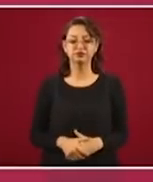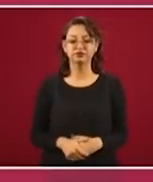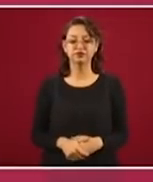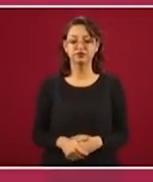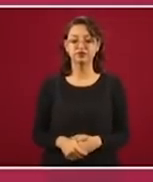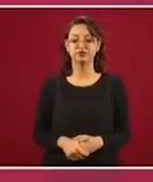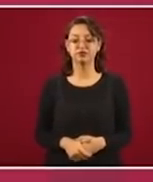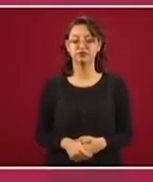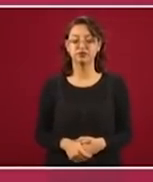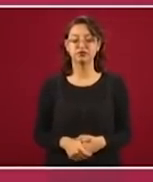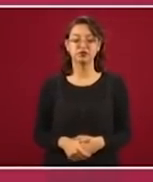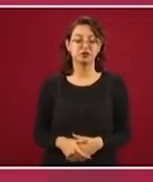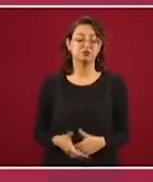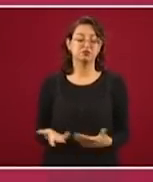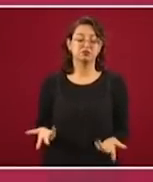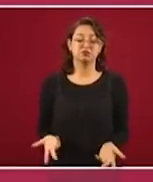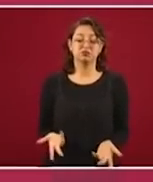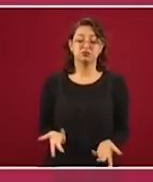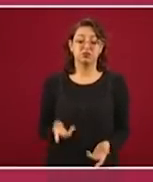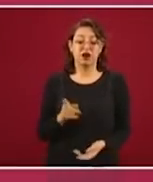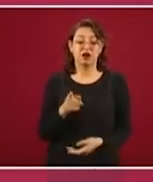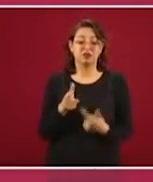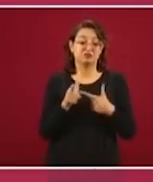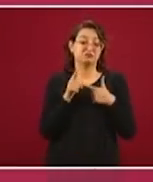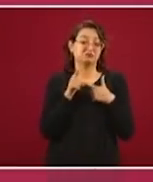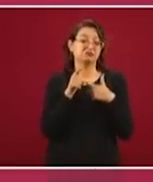que abastecían antes,